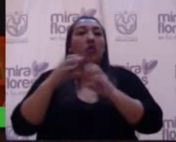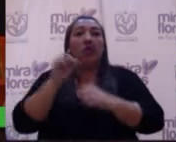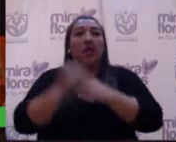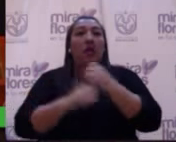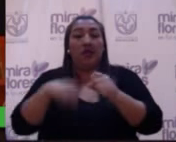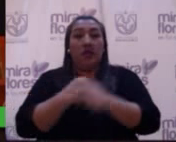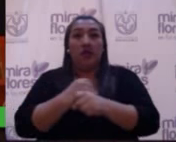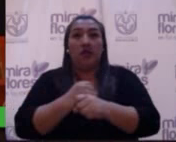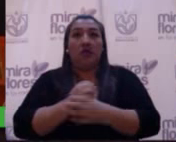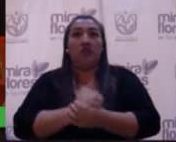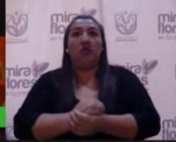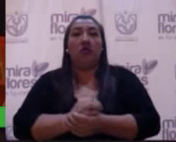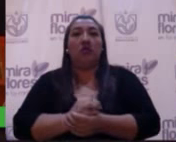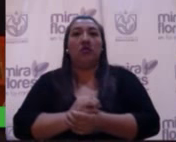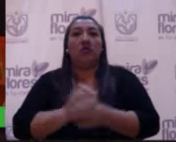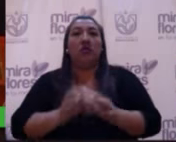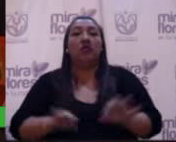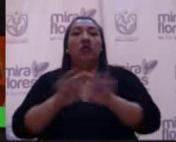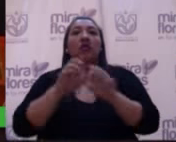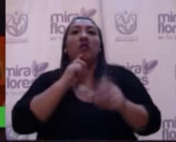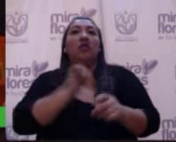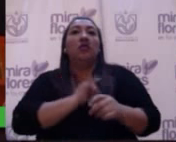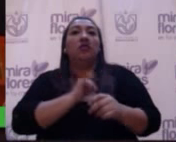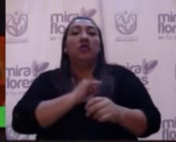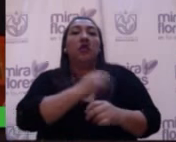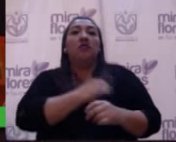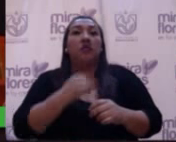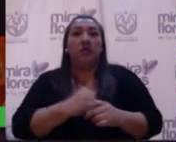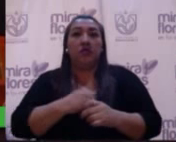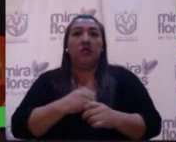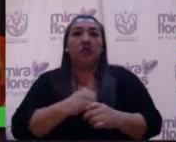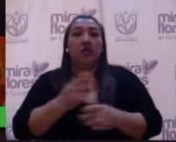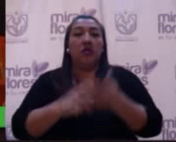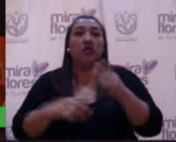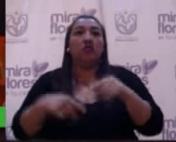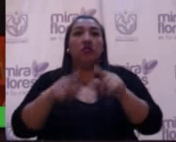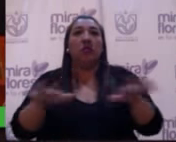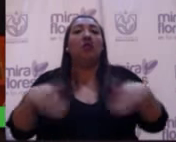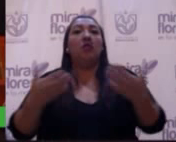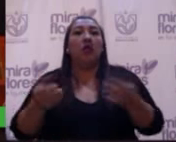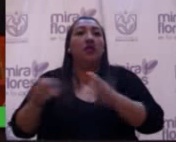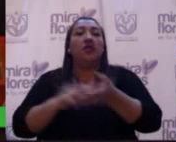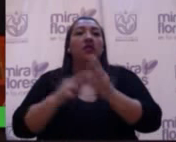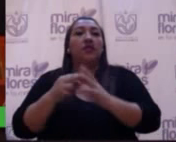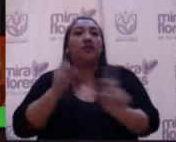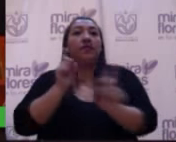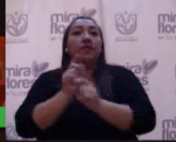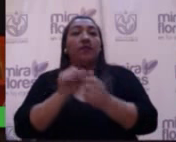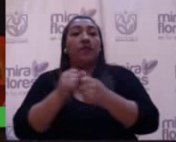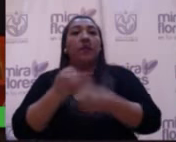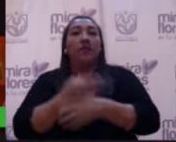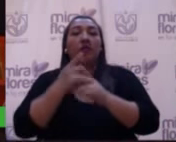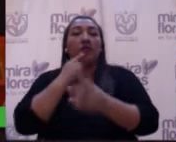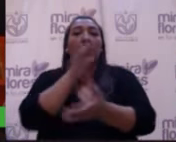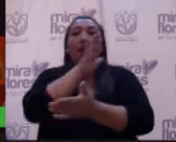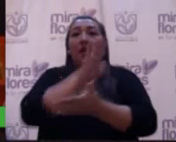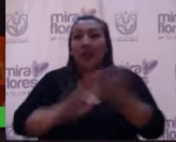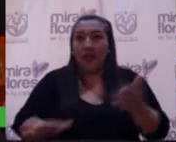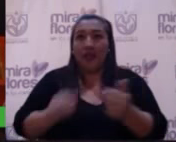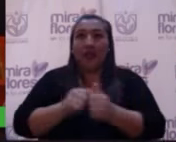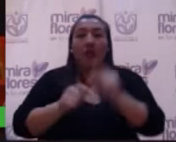en curso, se publicarán en el portal institucional del Ministerio a efectos que ustedes puedan acceder directamente y en forma gratuita a